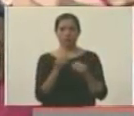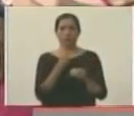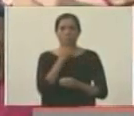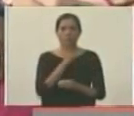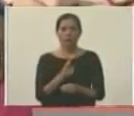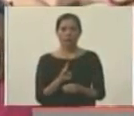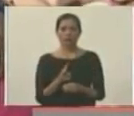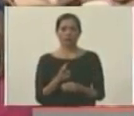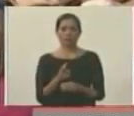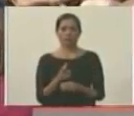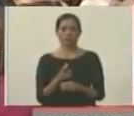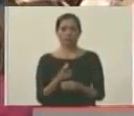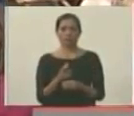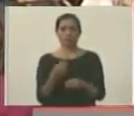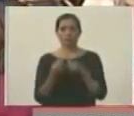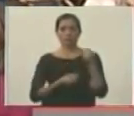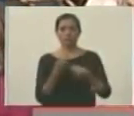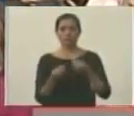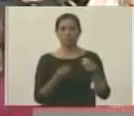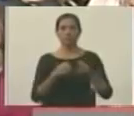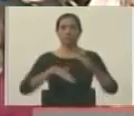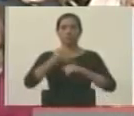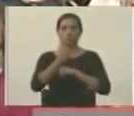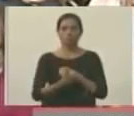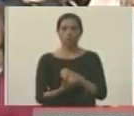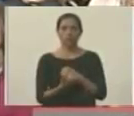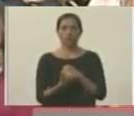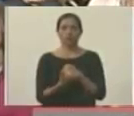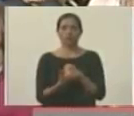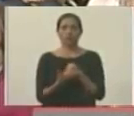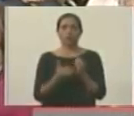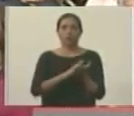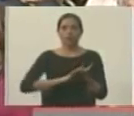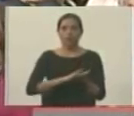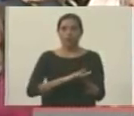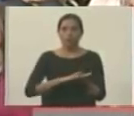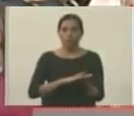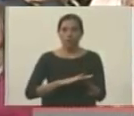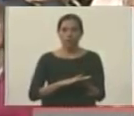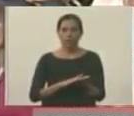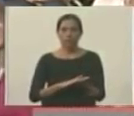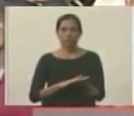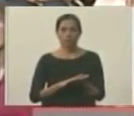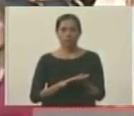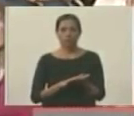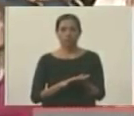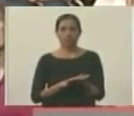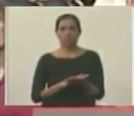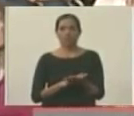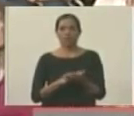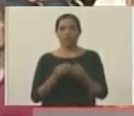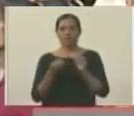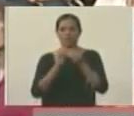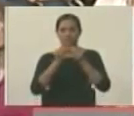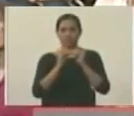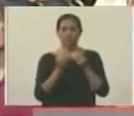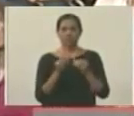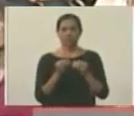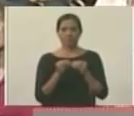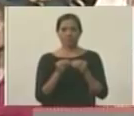Hemos establecido un plan para la recuperación y la estabilización en lo